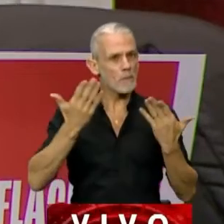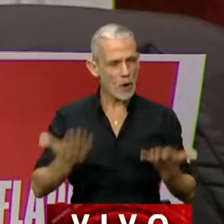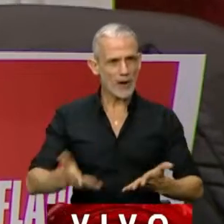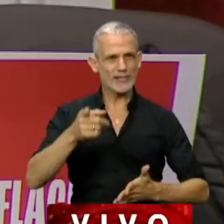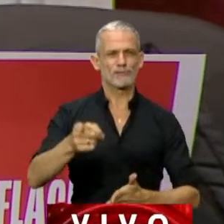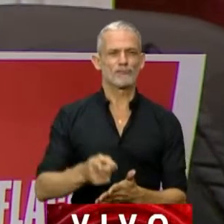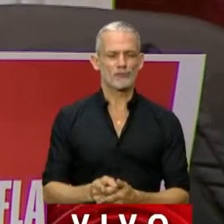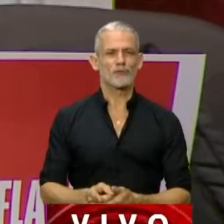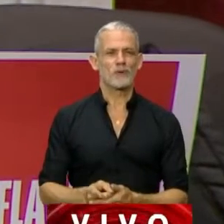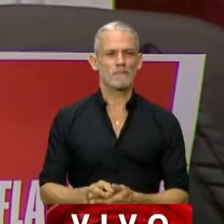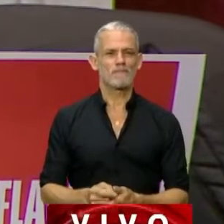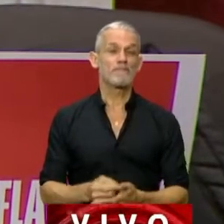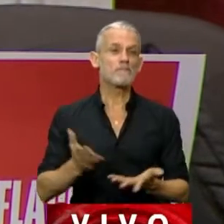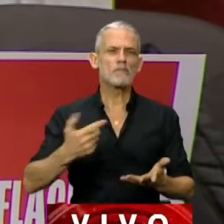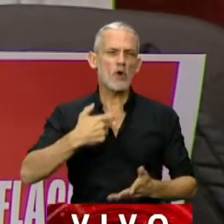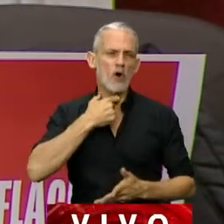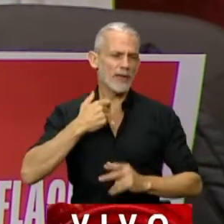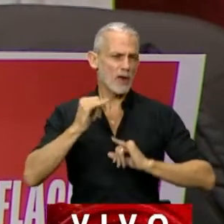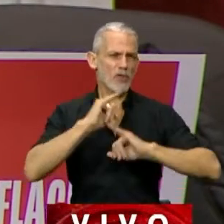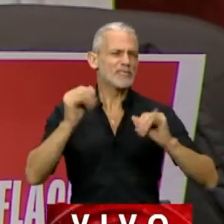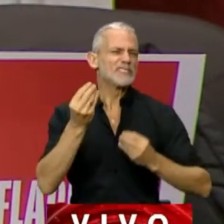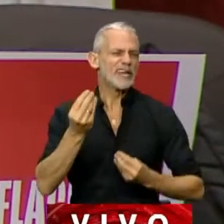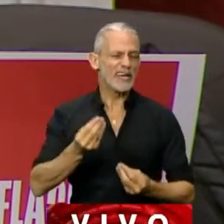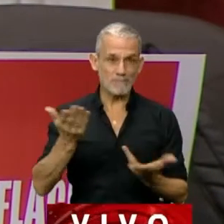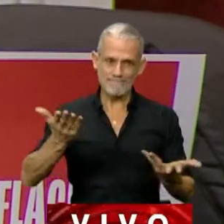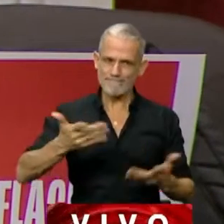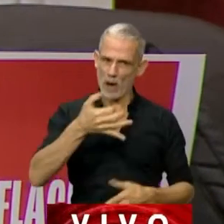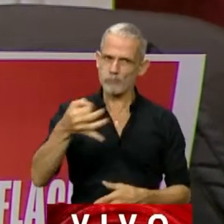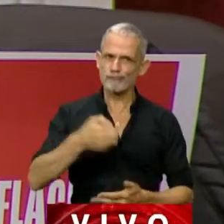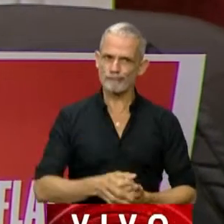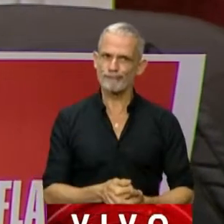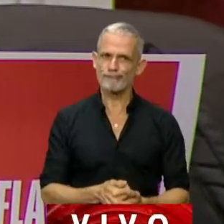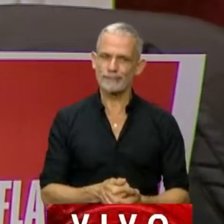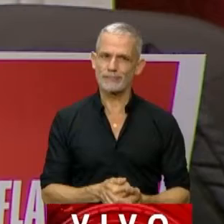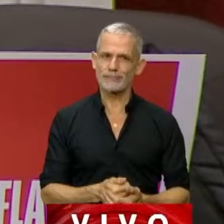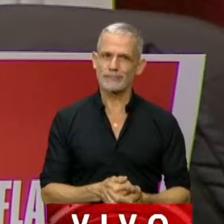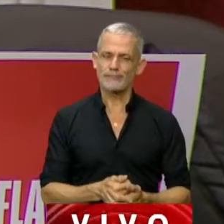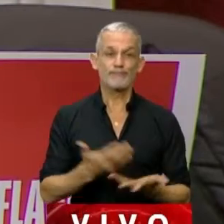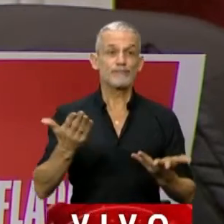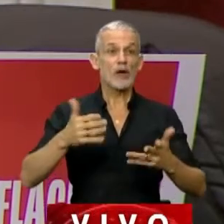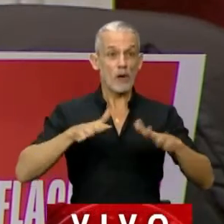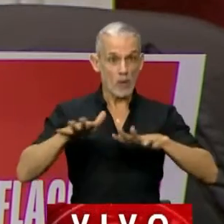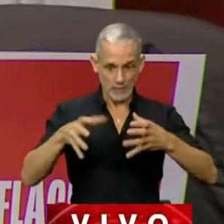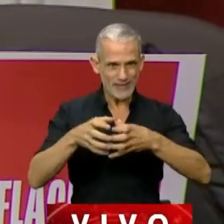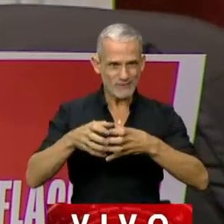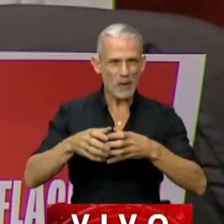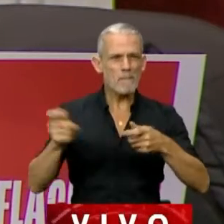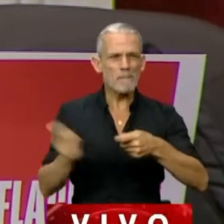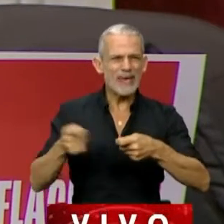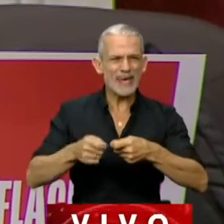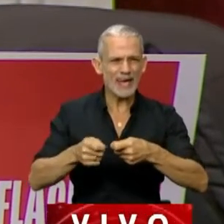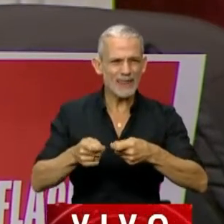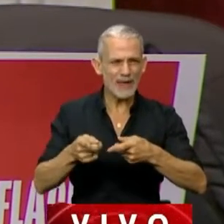eso, quiero decir que efectivamente el movimiento piquetero debe